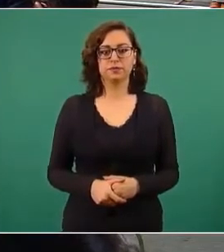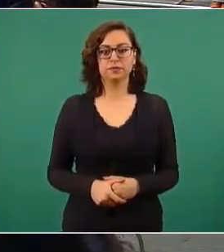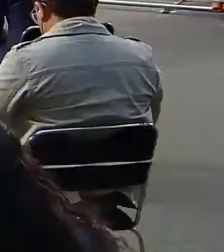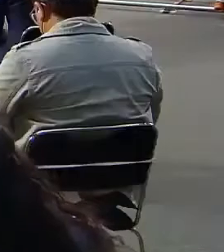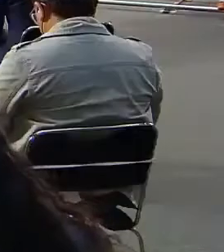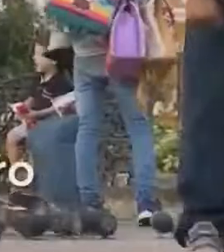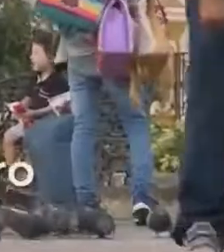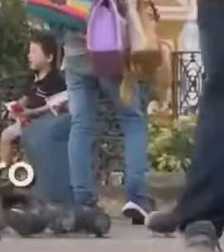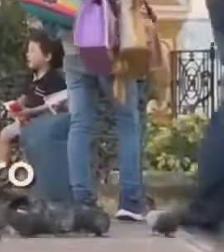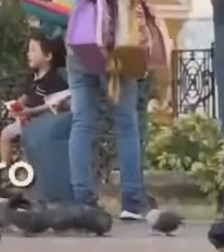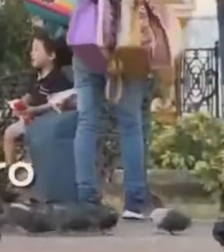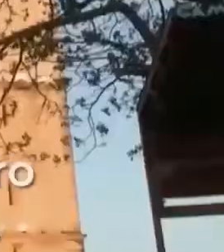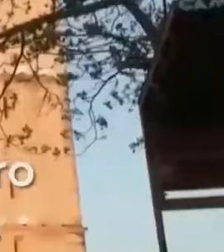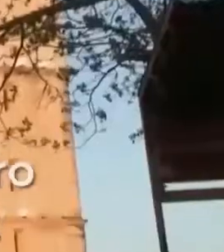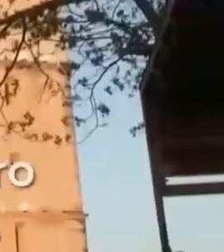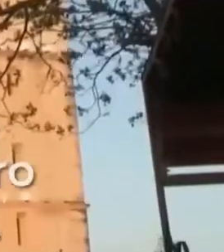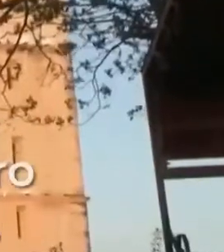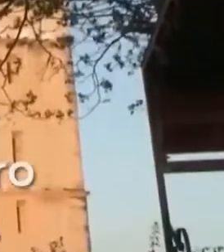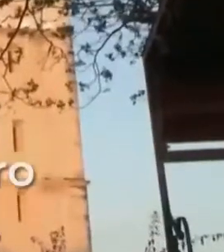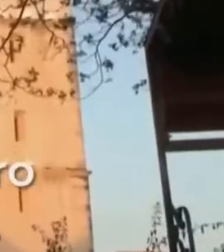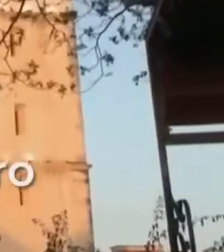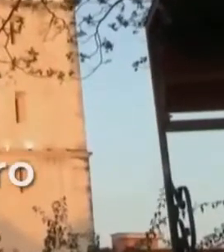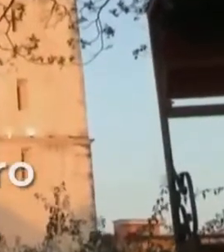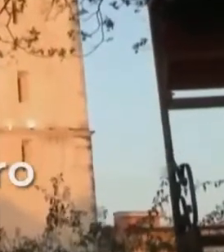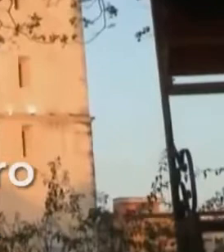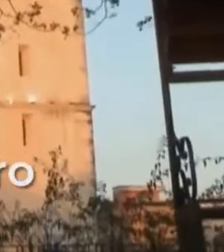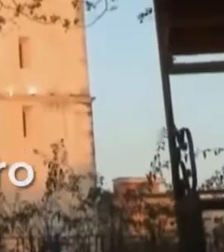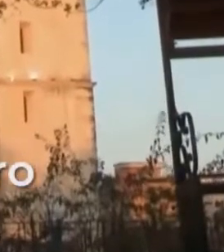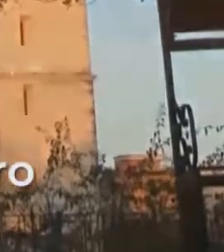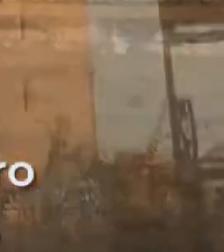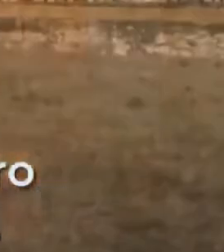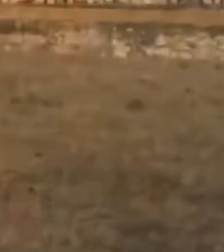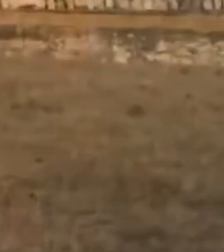En Campeche, el semáforo sanitario está en verde.